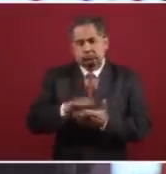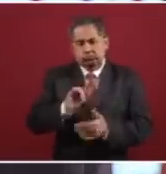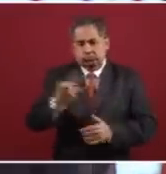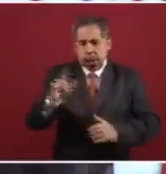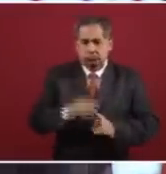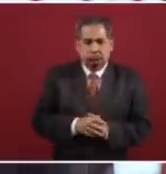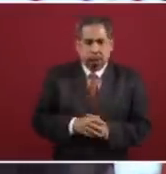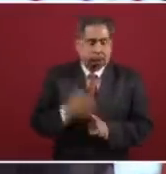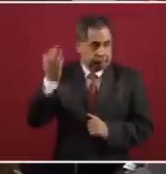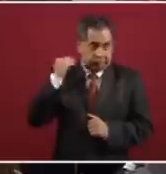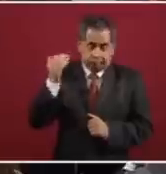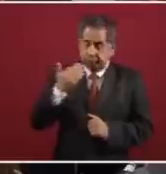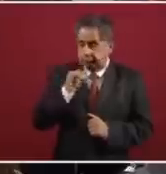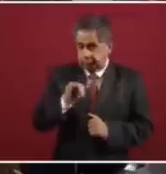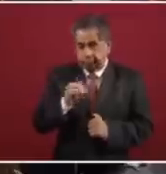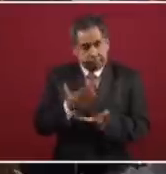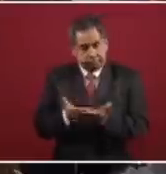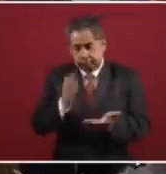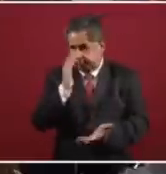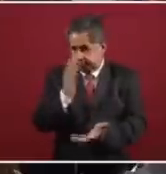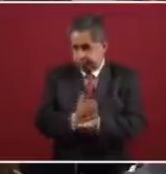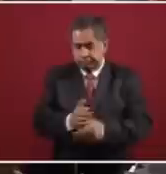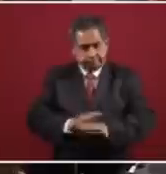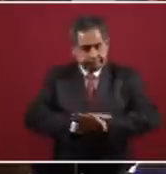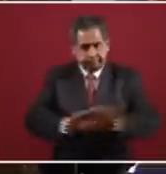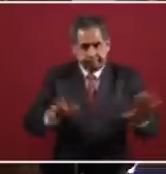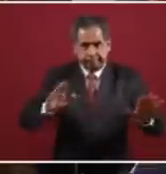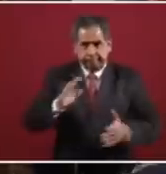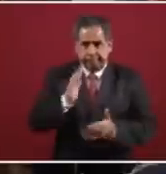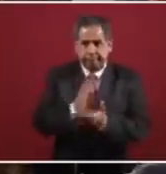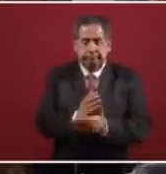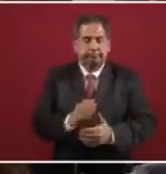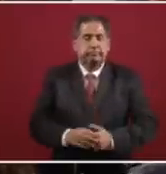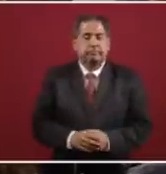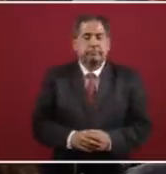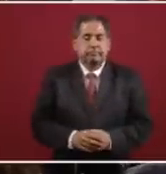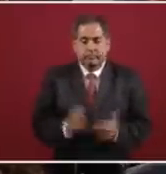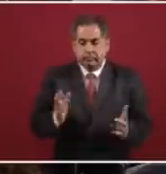Ya se acabó la corrupción.